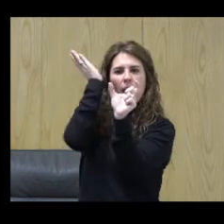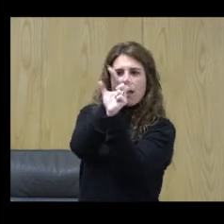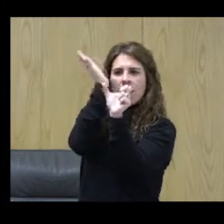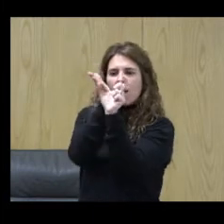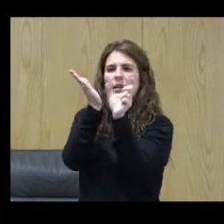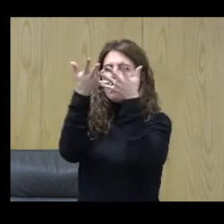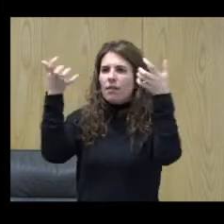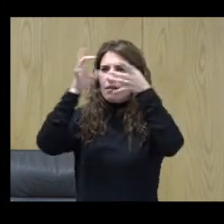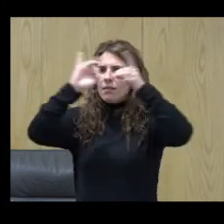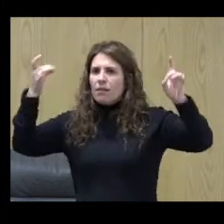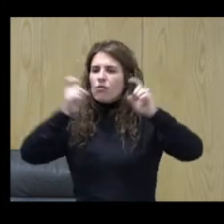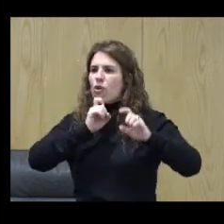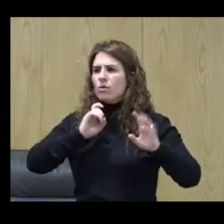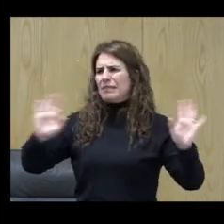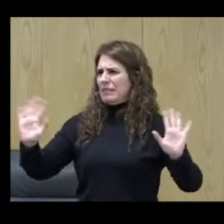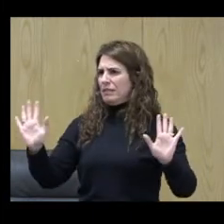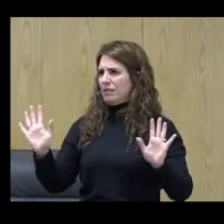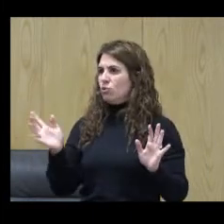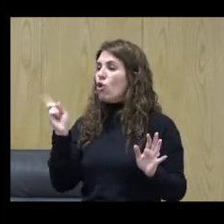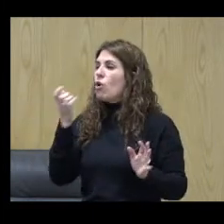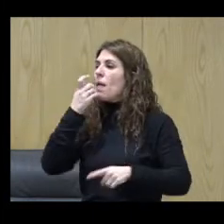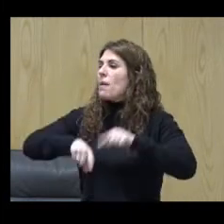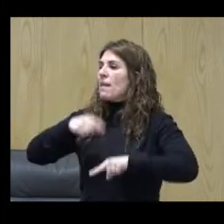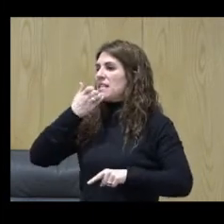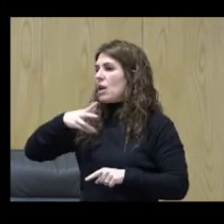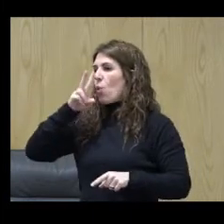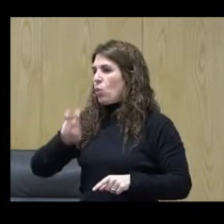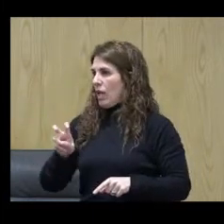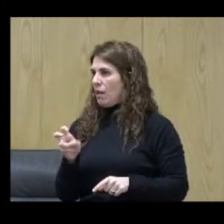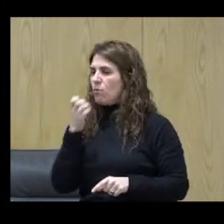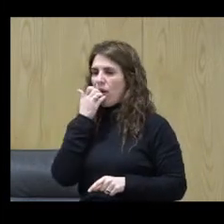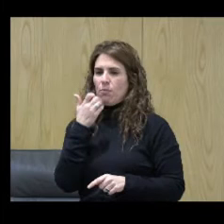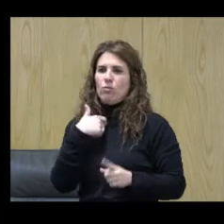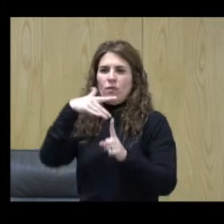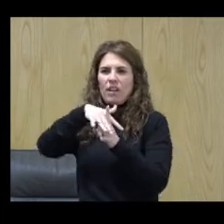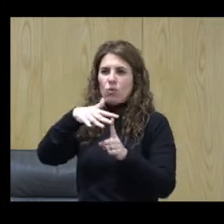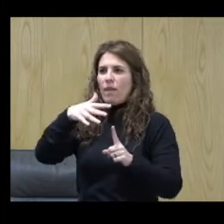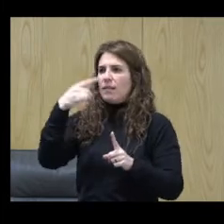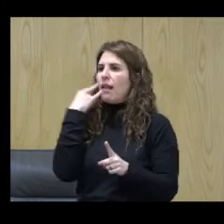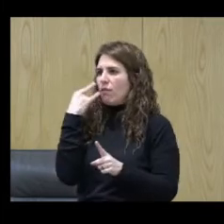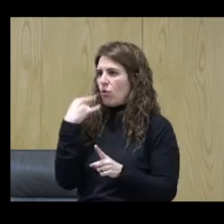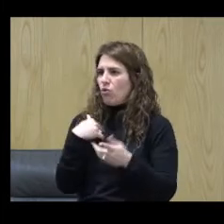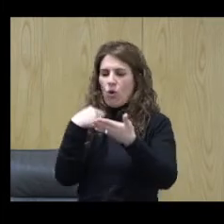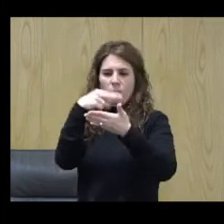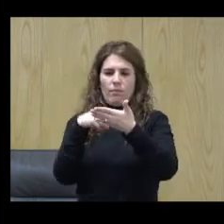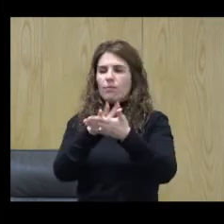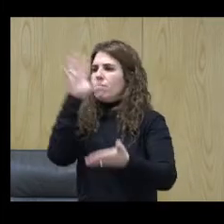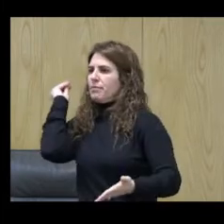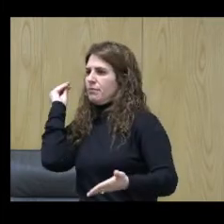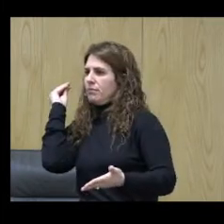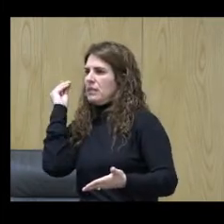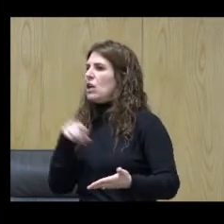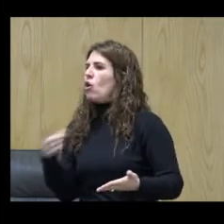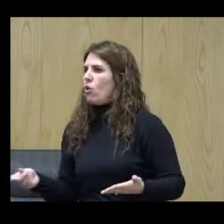nos es útil, por ejemplo, al interpretar o a entender una factura del teléfono, o el seguro del